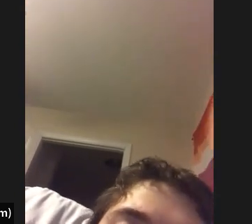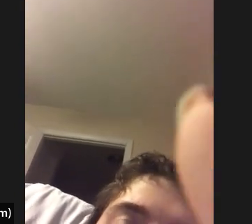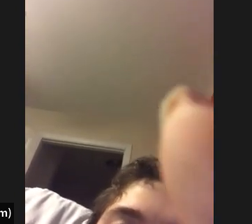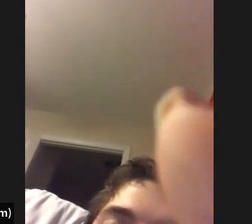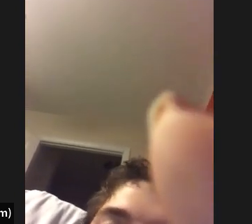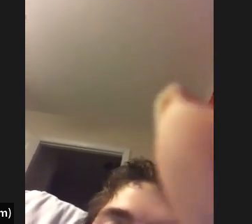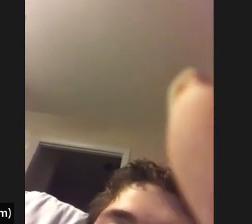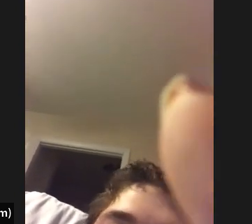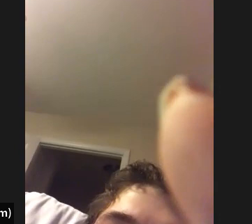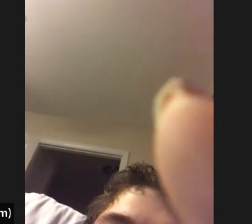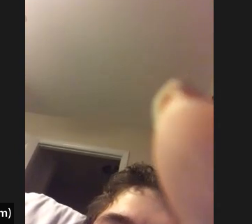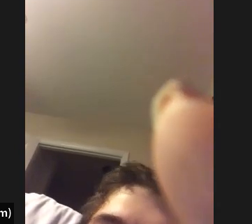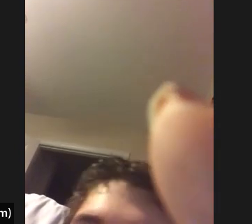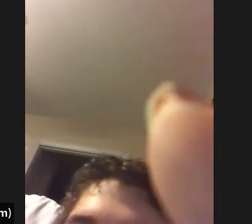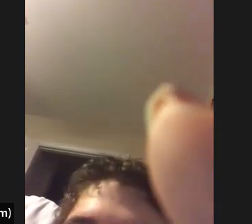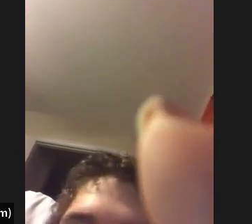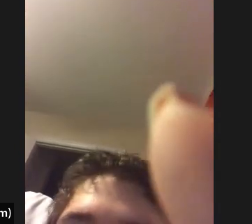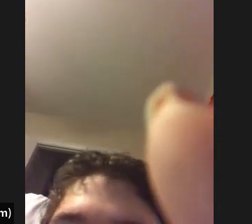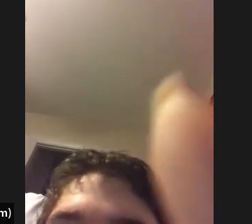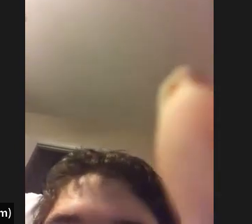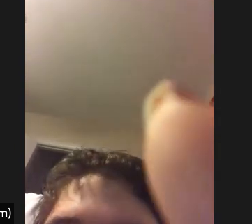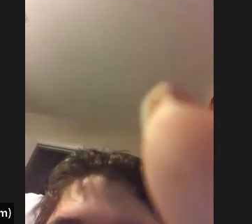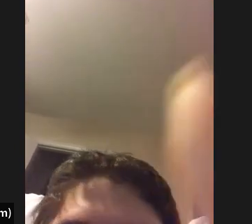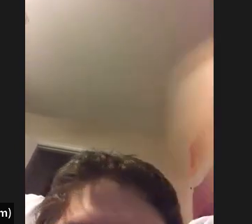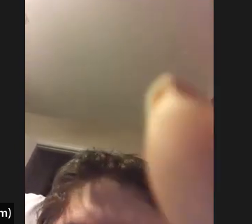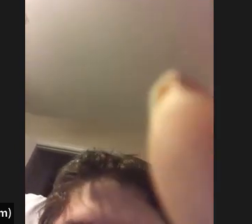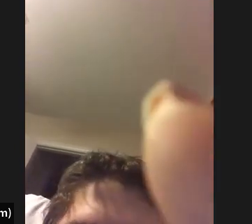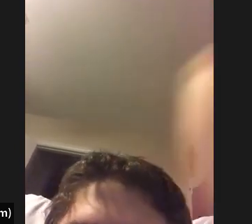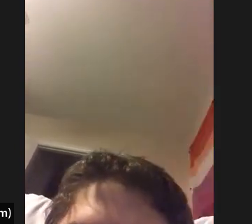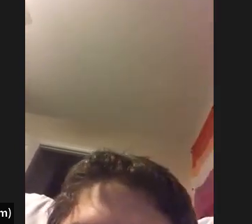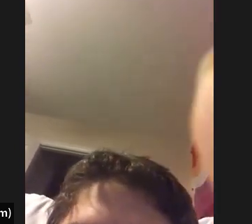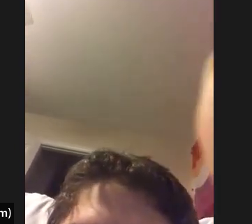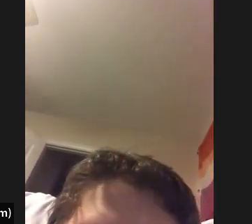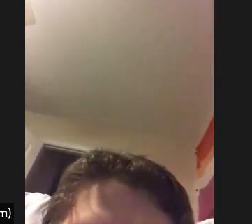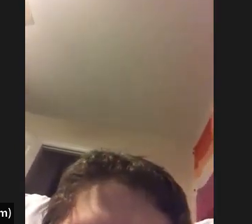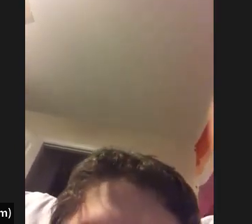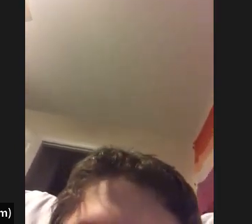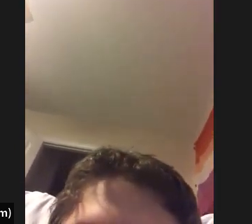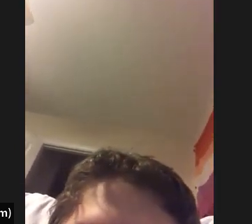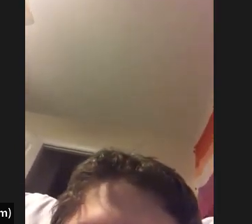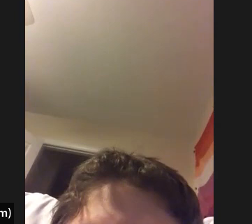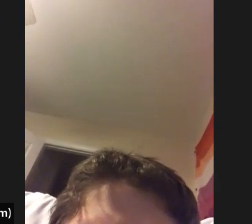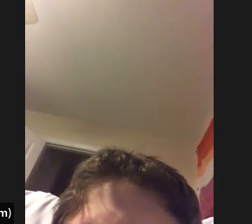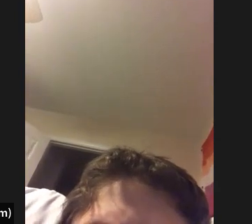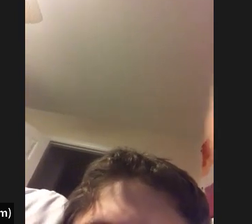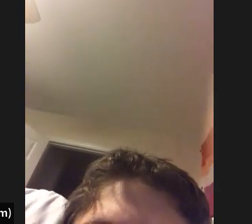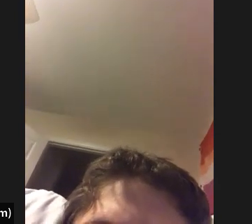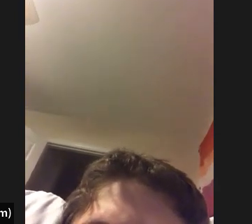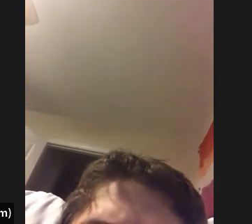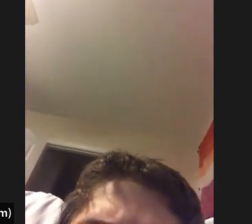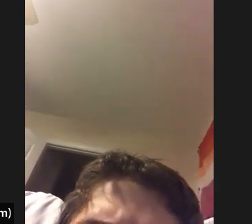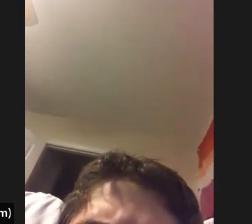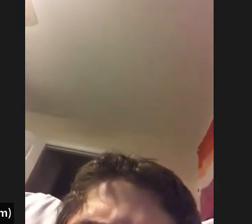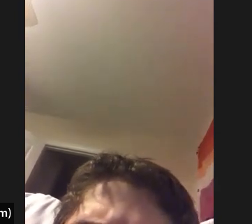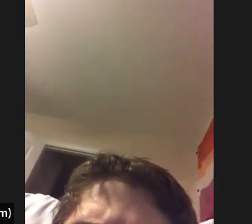realmente después de mí llegaron otros estudiantes, ¿verdad? Menores que yo, llegaron y llegaron con otros impedimentos,